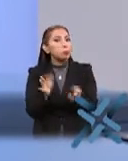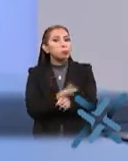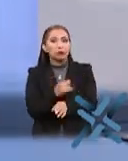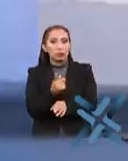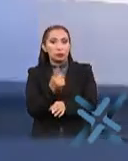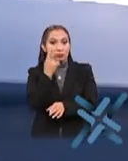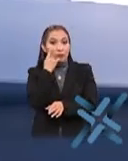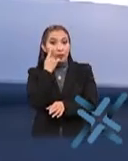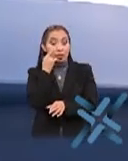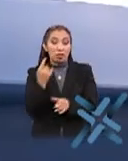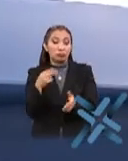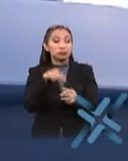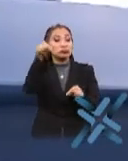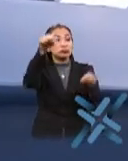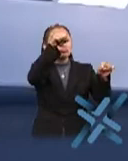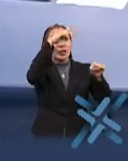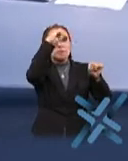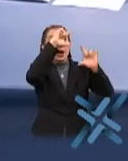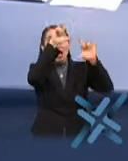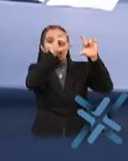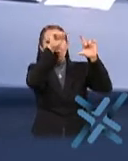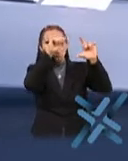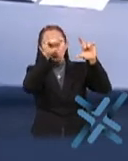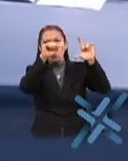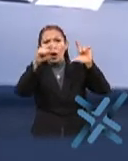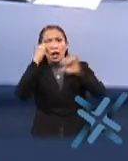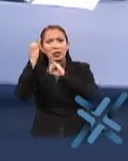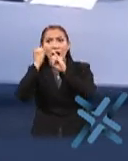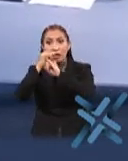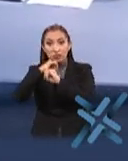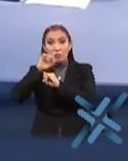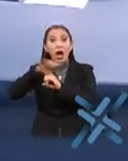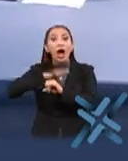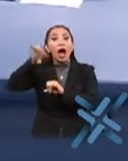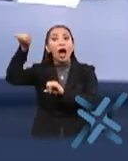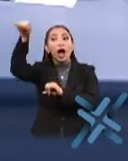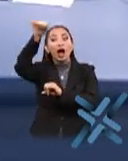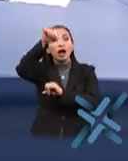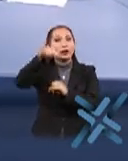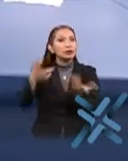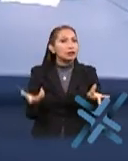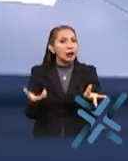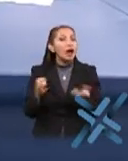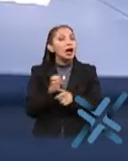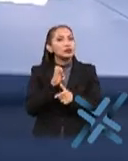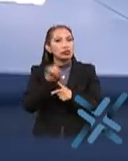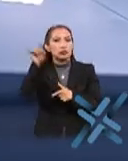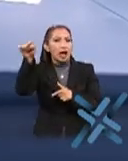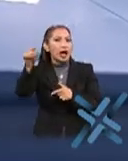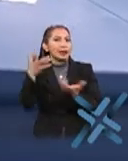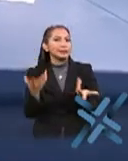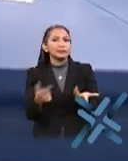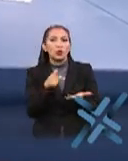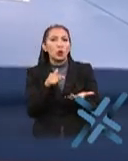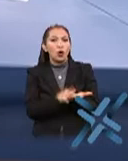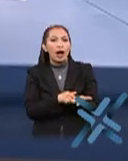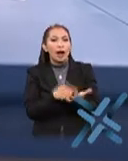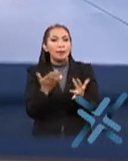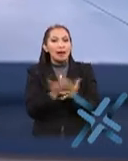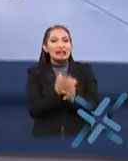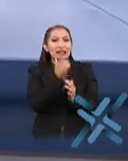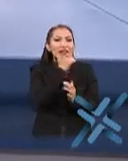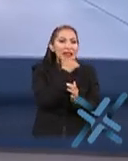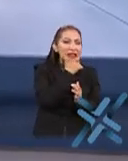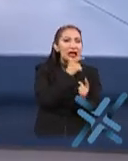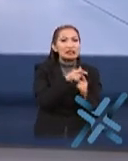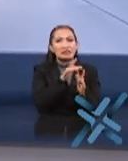Porque tiene una presencia nacional e internacional. Entonces, mucho de lo que tenemos emisiones secciones en